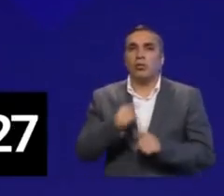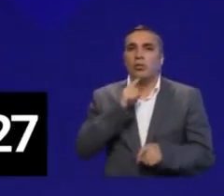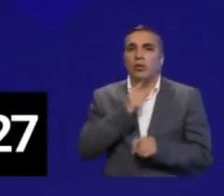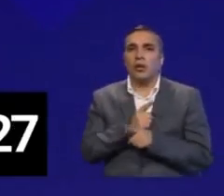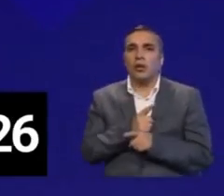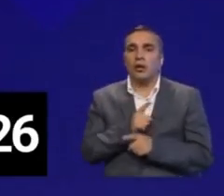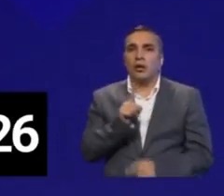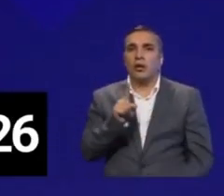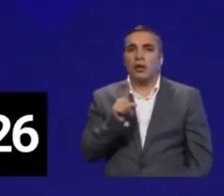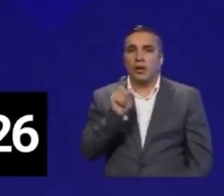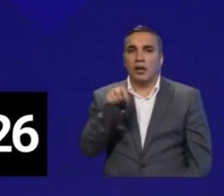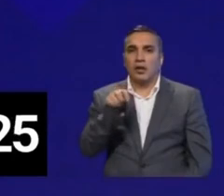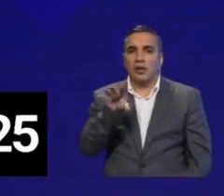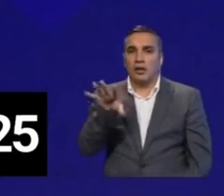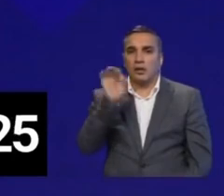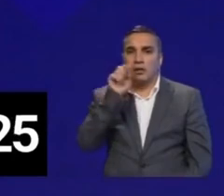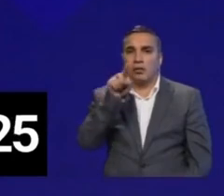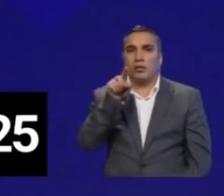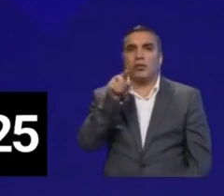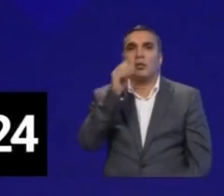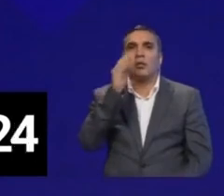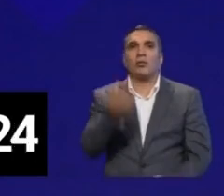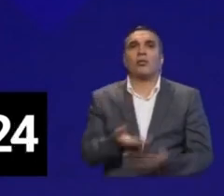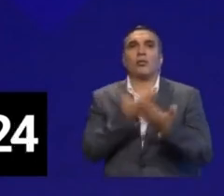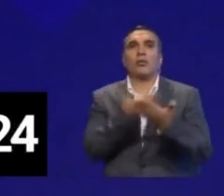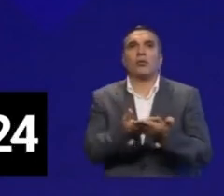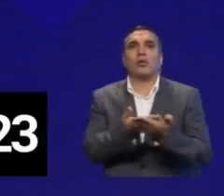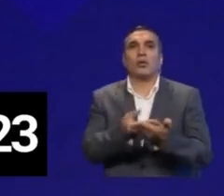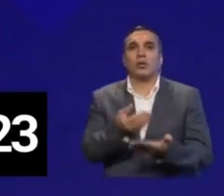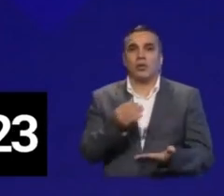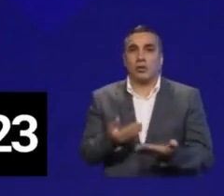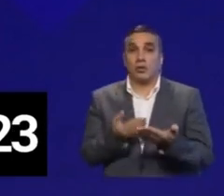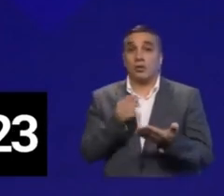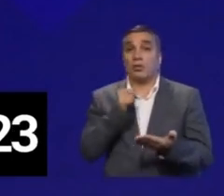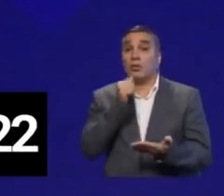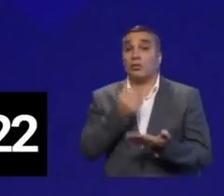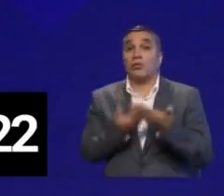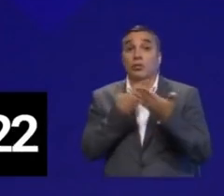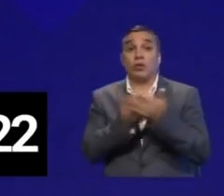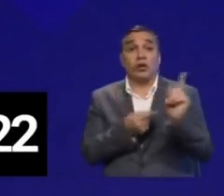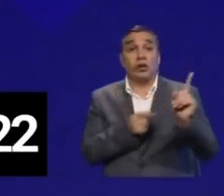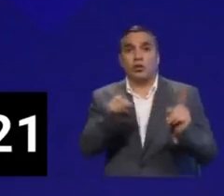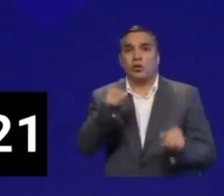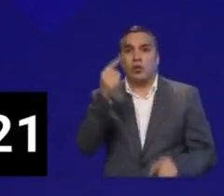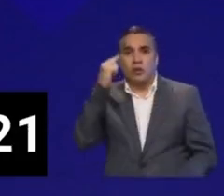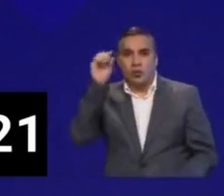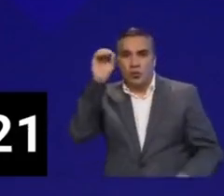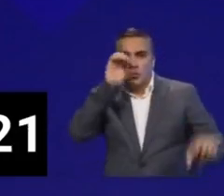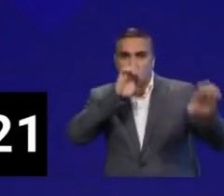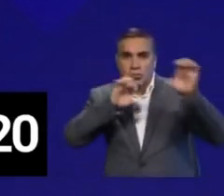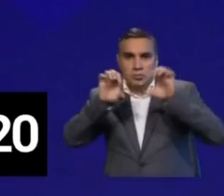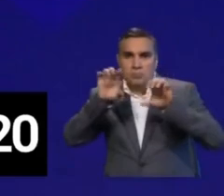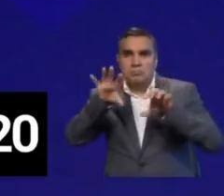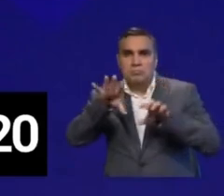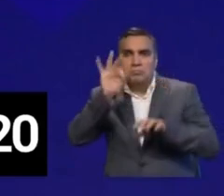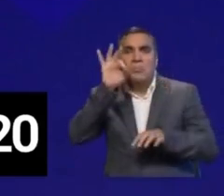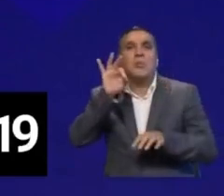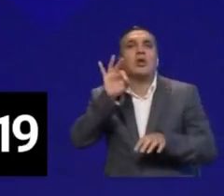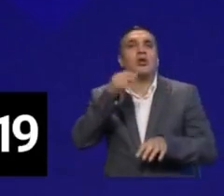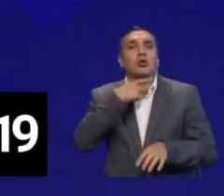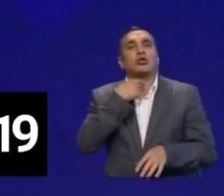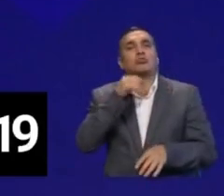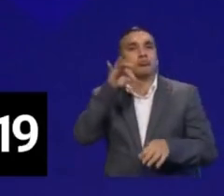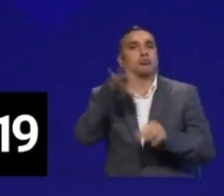realmente lo que deben escoger ustedes es la propuesta. Escojan la propuesta, una propuesta clara, viable y que